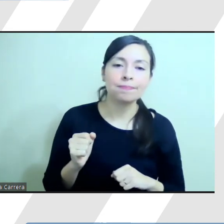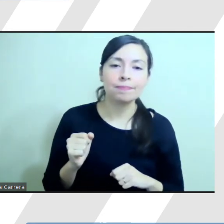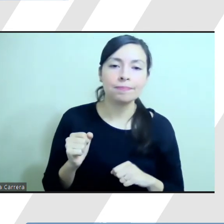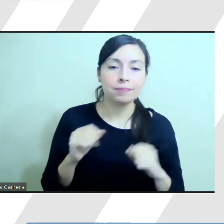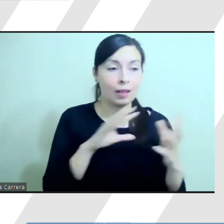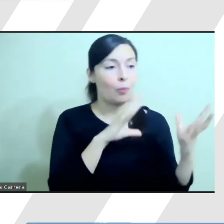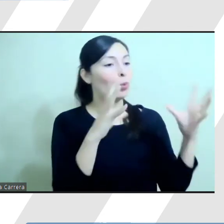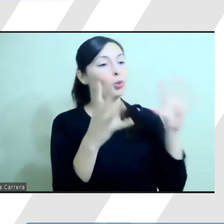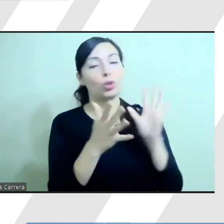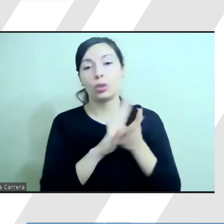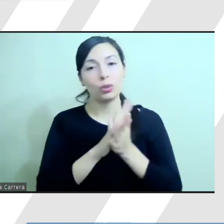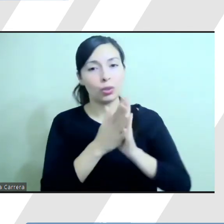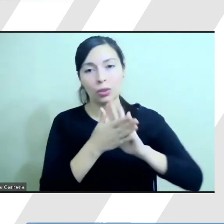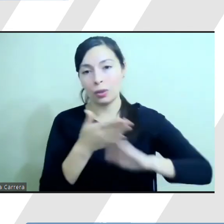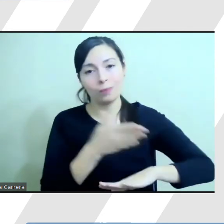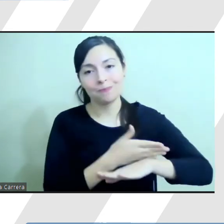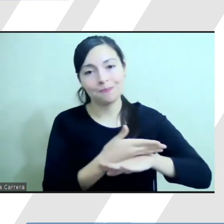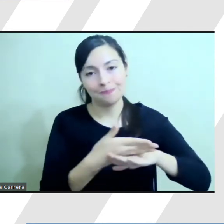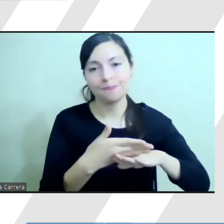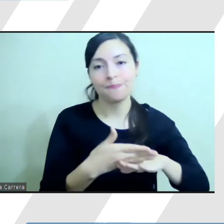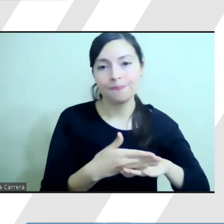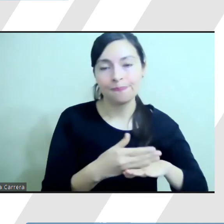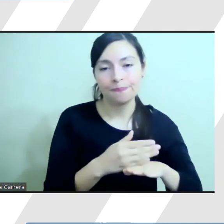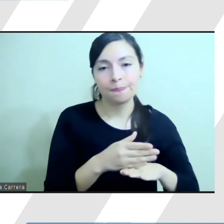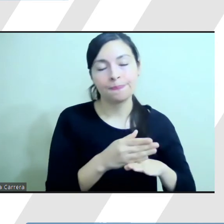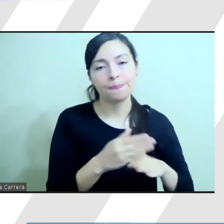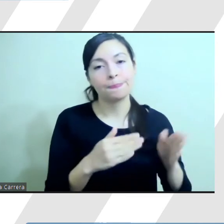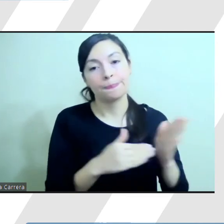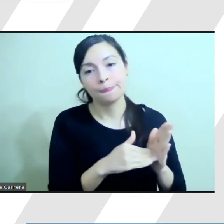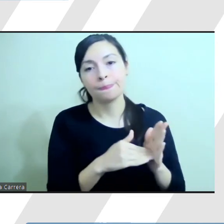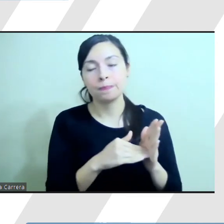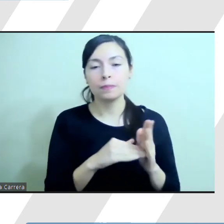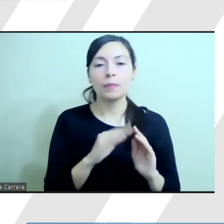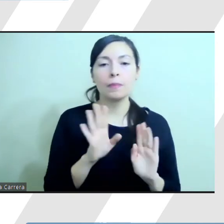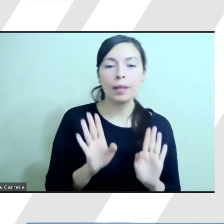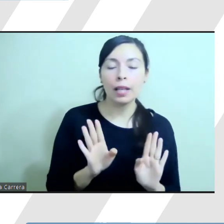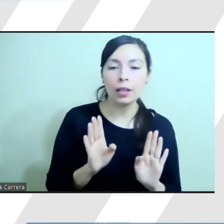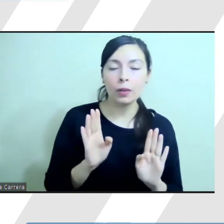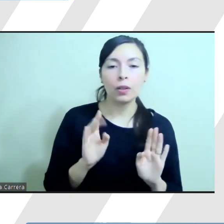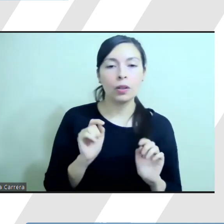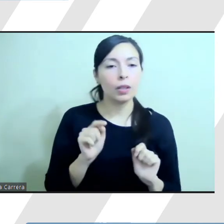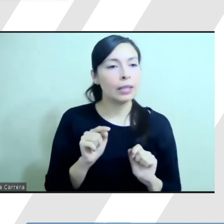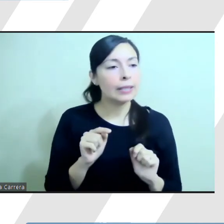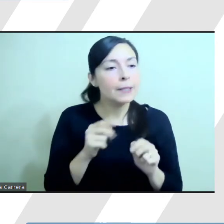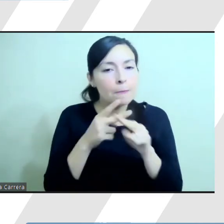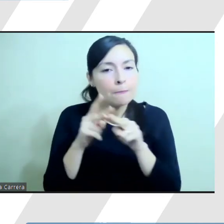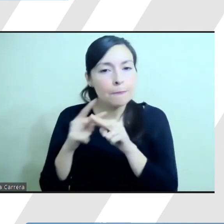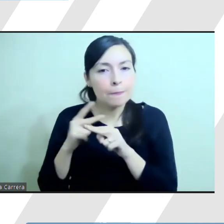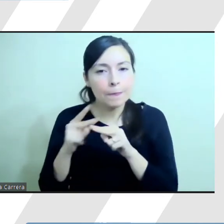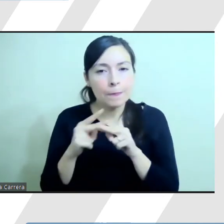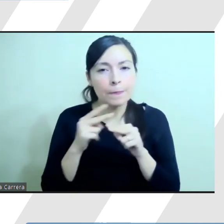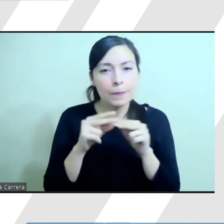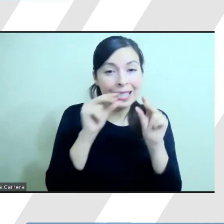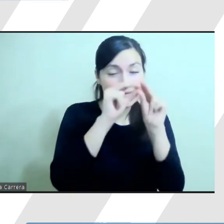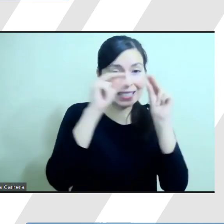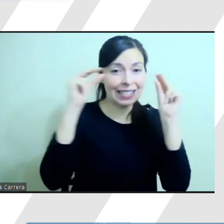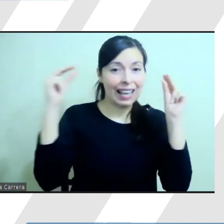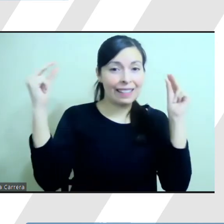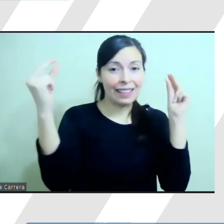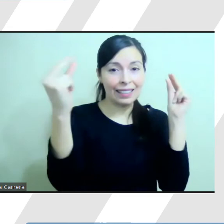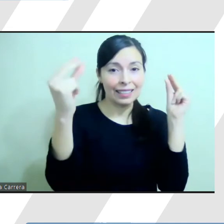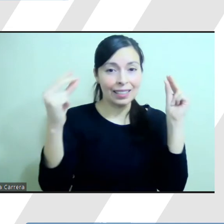excepción. Así que la coordinación con varias oportunidades que tenemos, tanto para terminar de construir satélites como ponerlo en